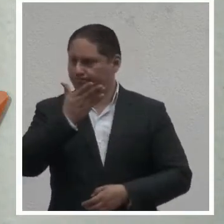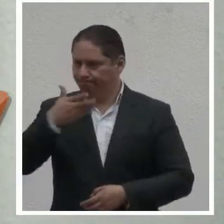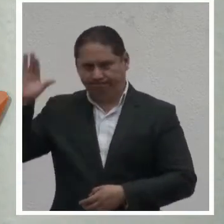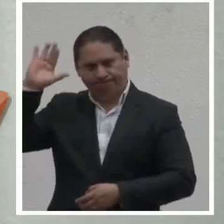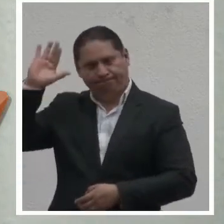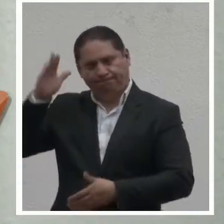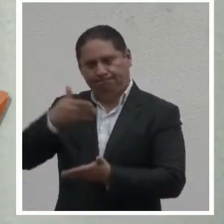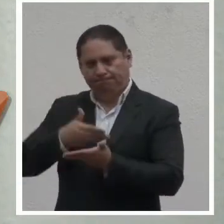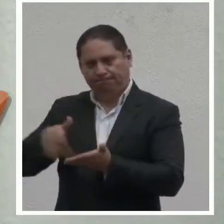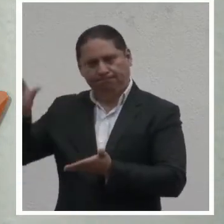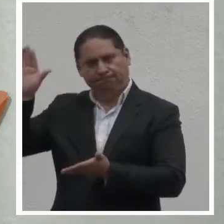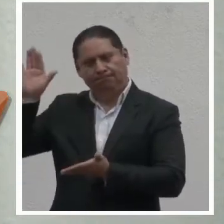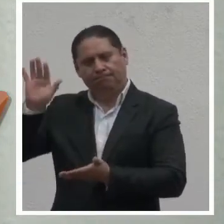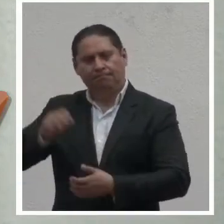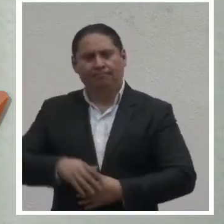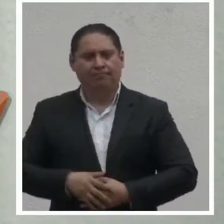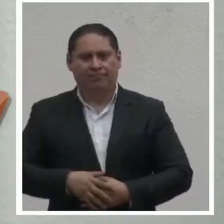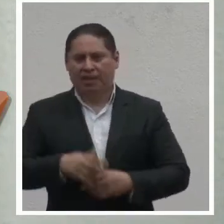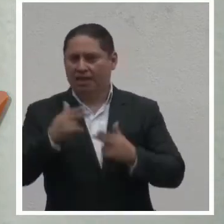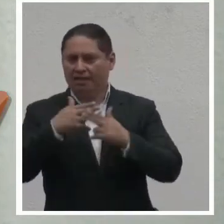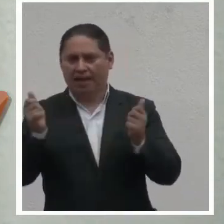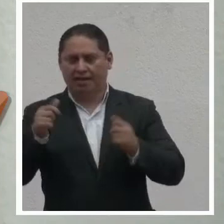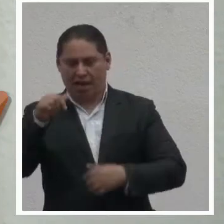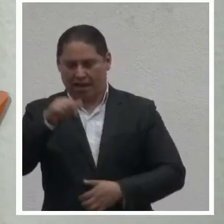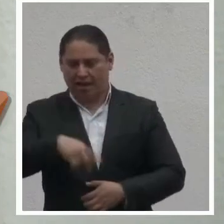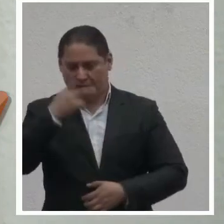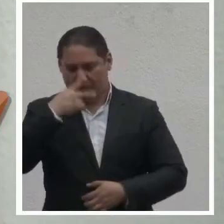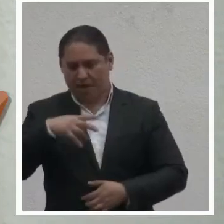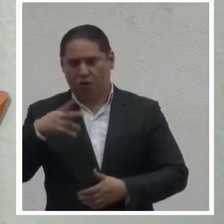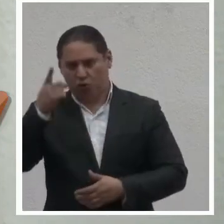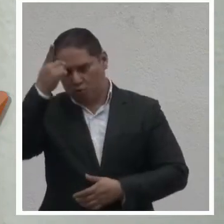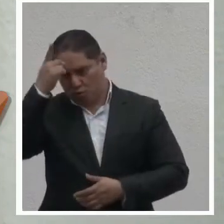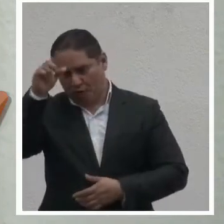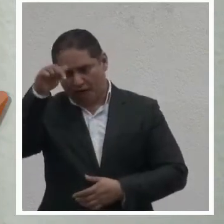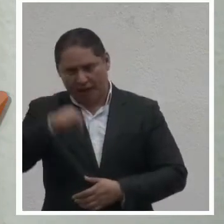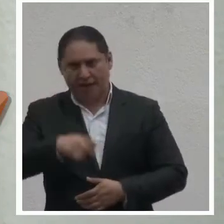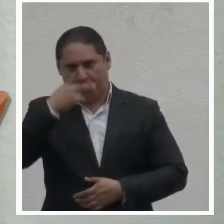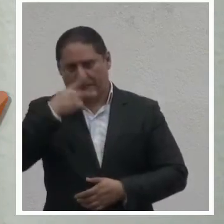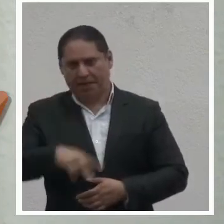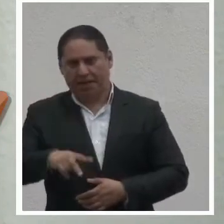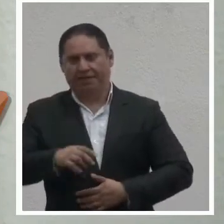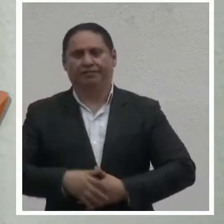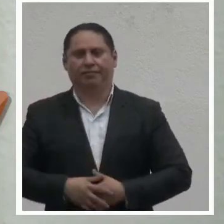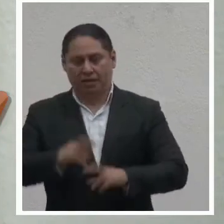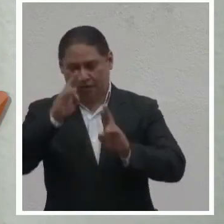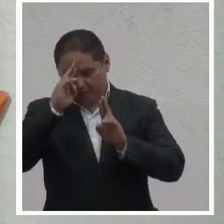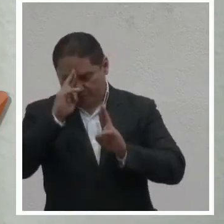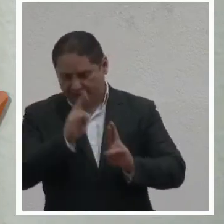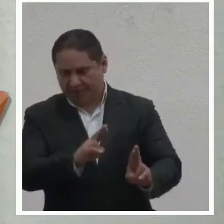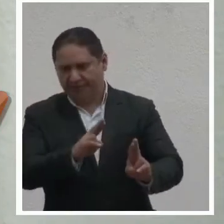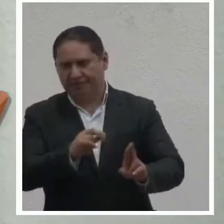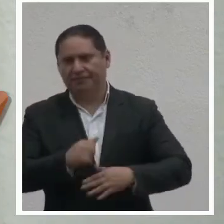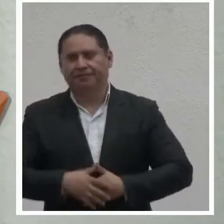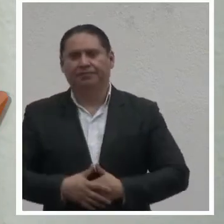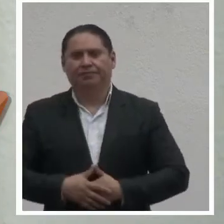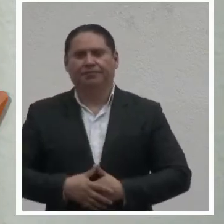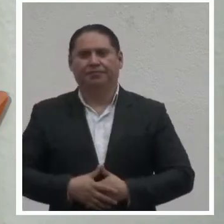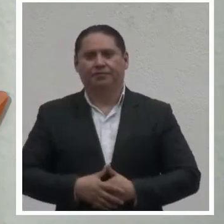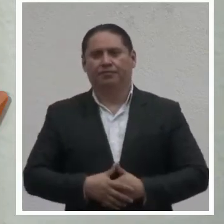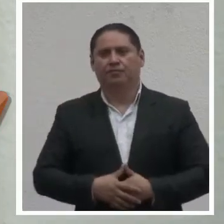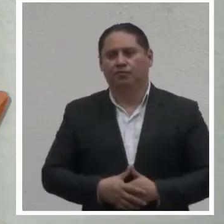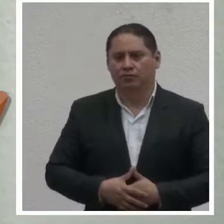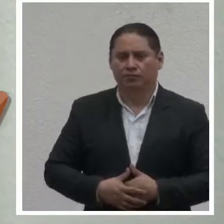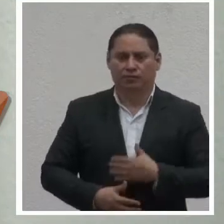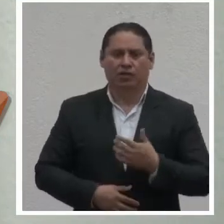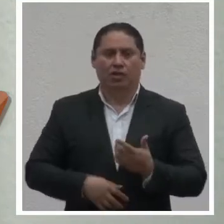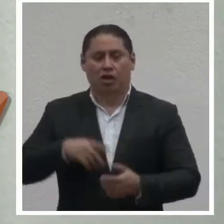Manuel López Obrador. El presidente de México hace que se respete a México. Según